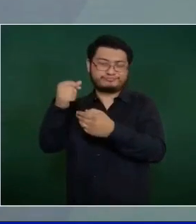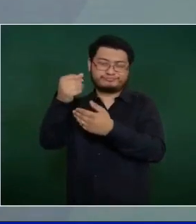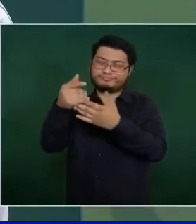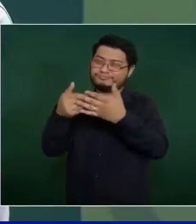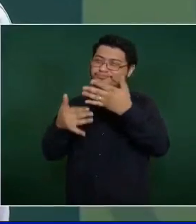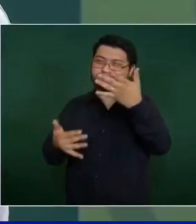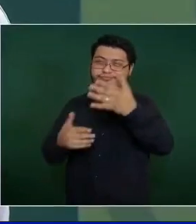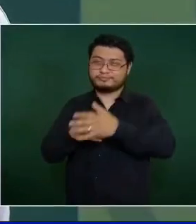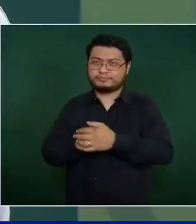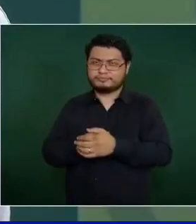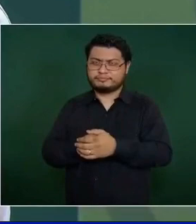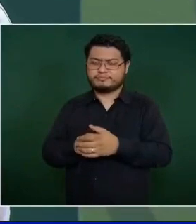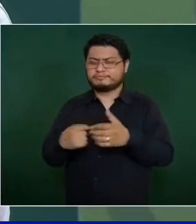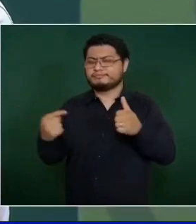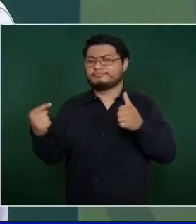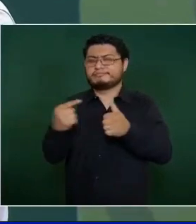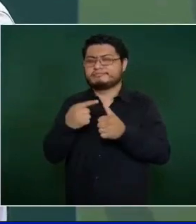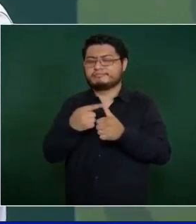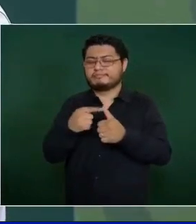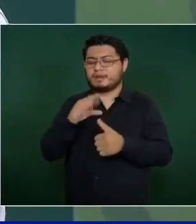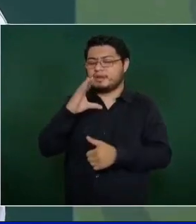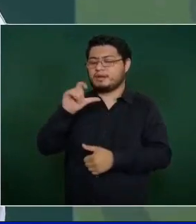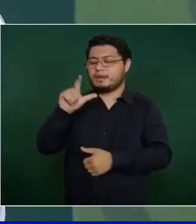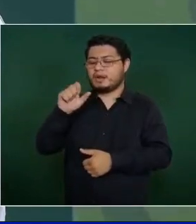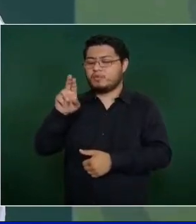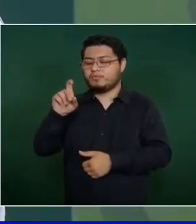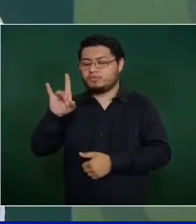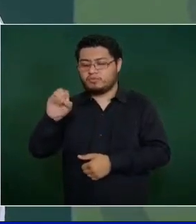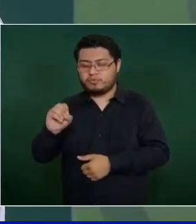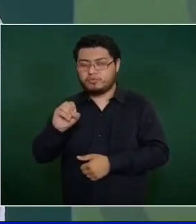El que encabeza este movimiento, Claudio X González,